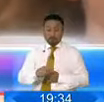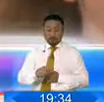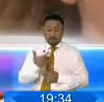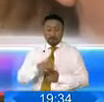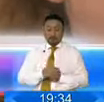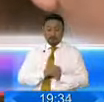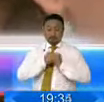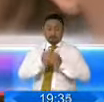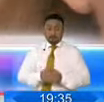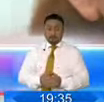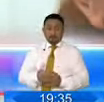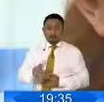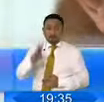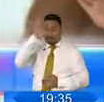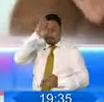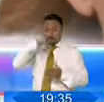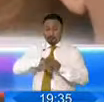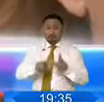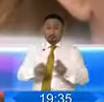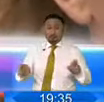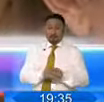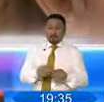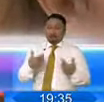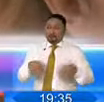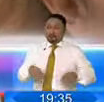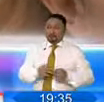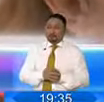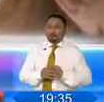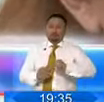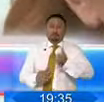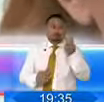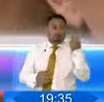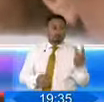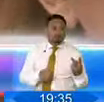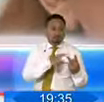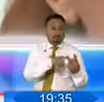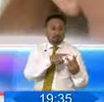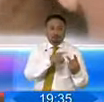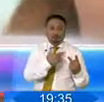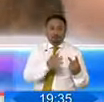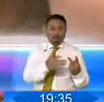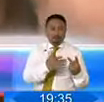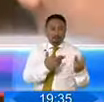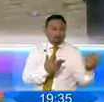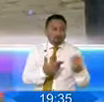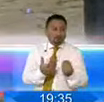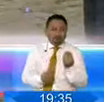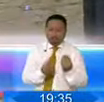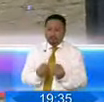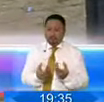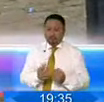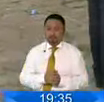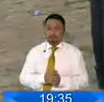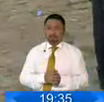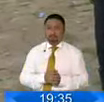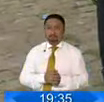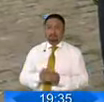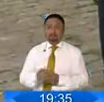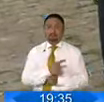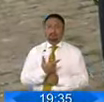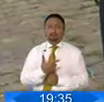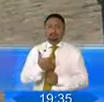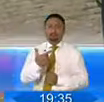parto y está en la maternidad y no estás con ella, las otras dos que son tu razón de ser no aparecen. Helen se ha aferrado a los postes